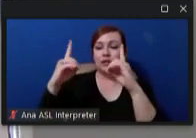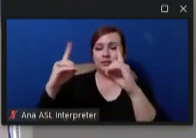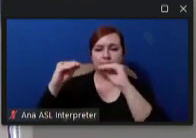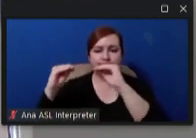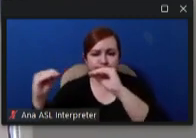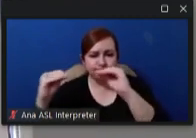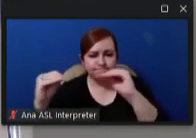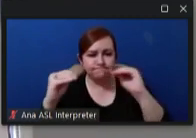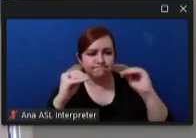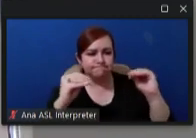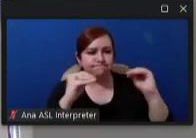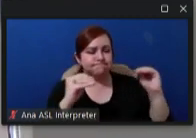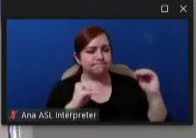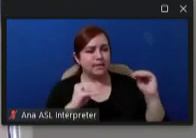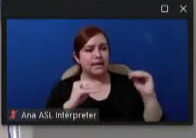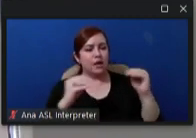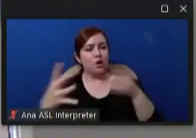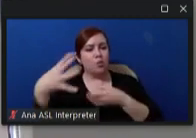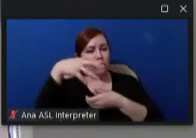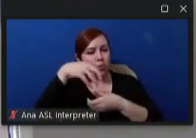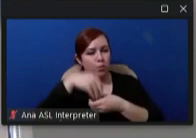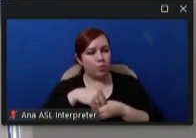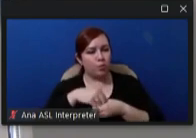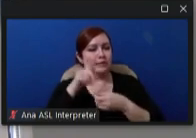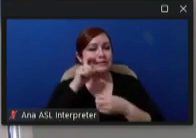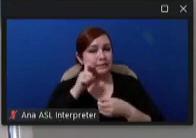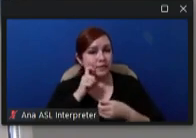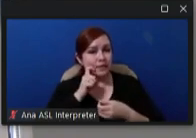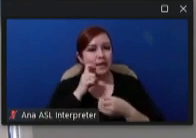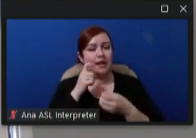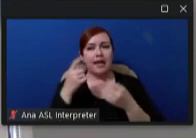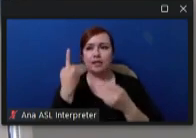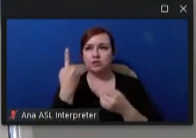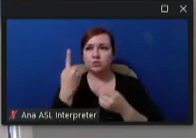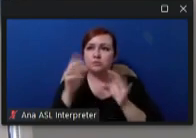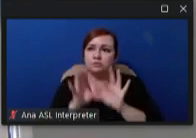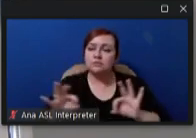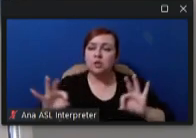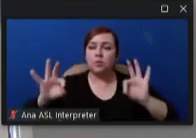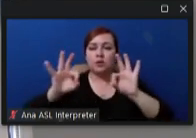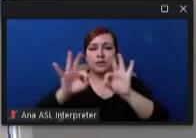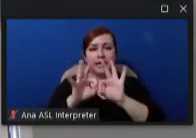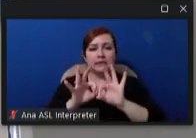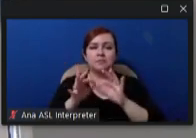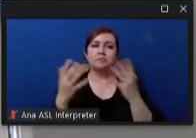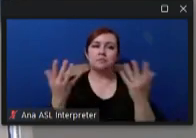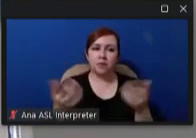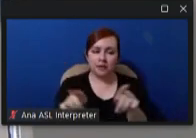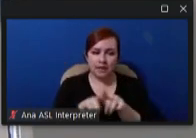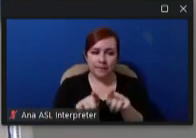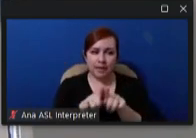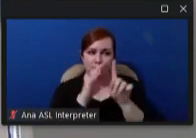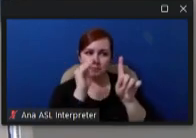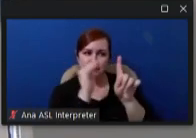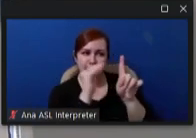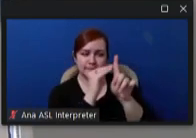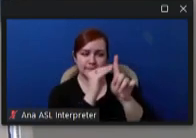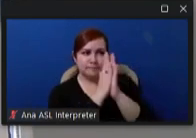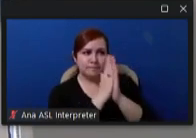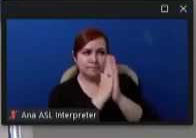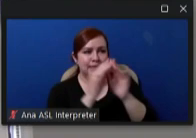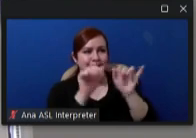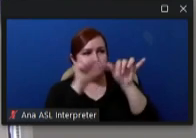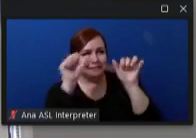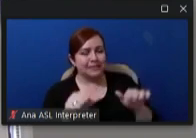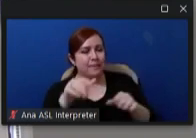sexual integral con enfoque diferenciado, es un actor clave. De igual manera, urgimos al Sistema Nacional de